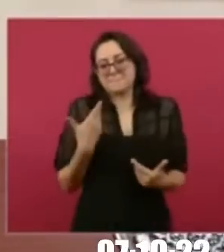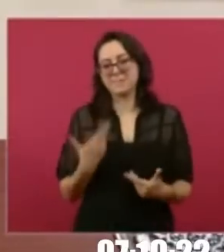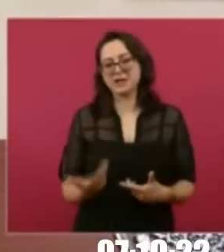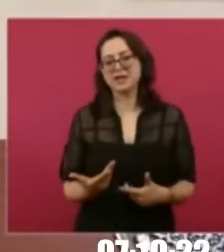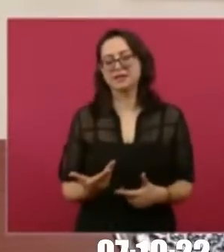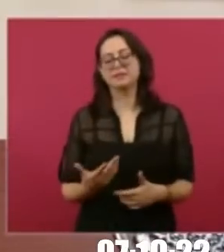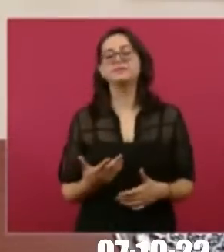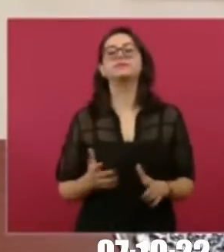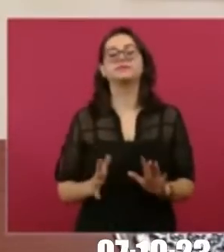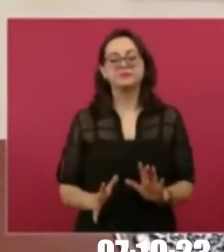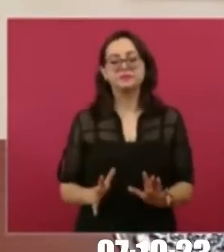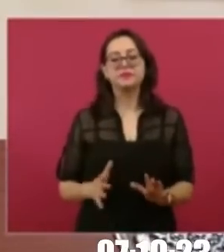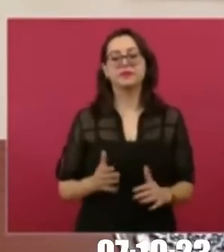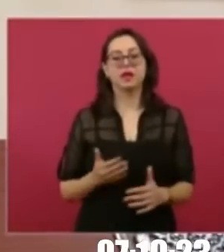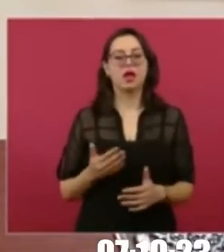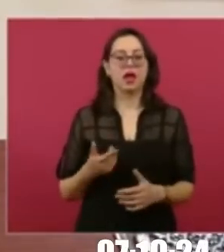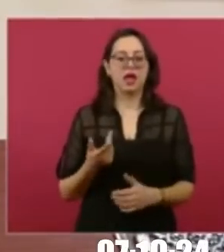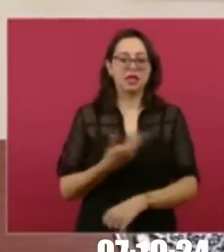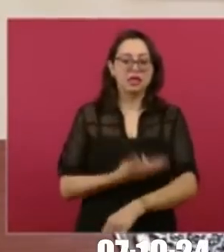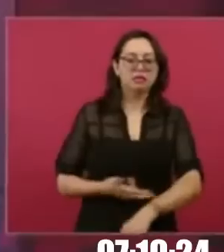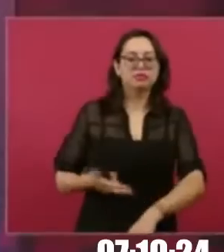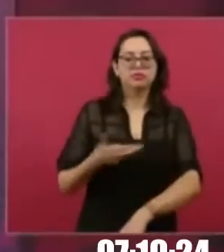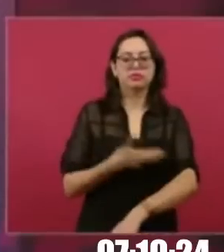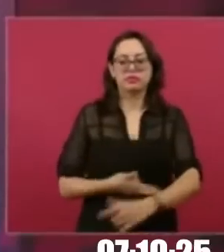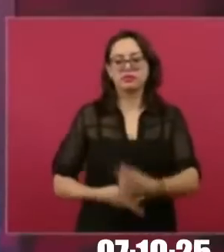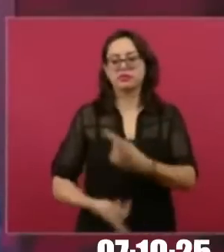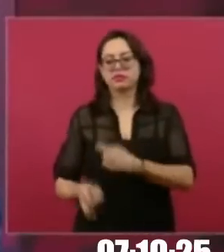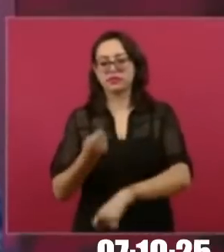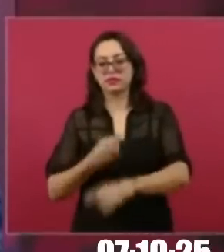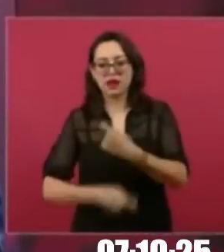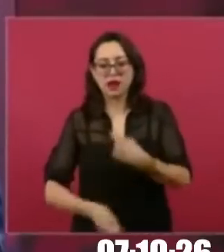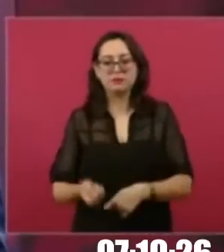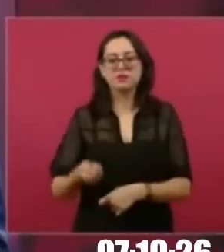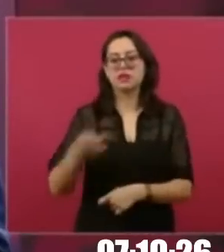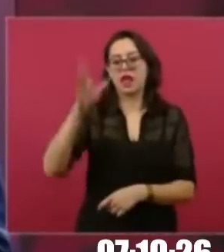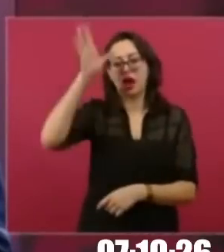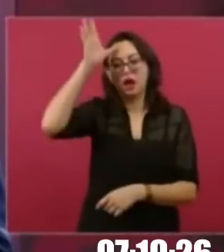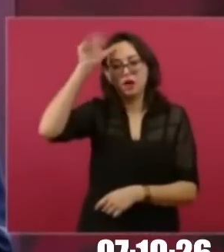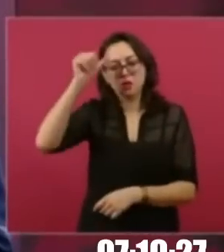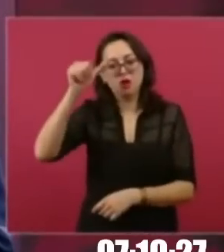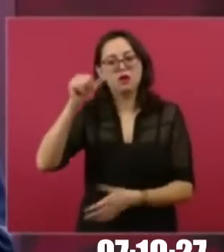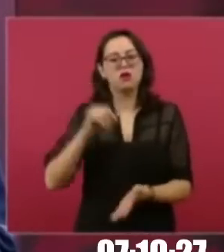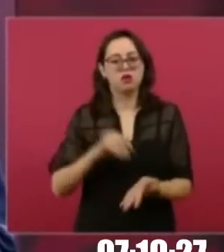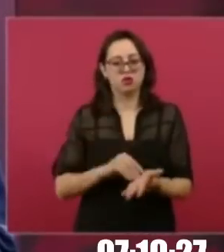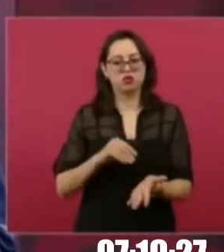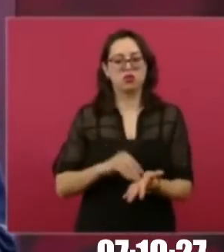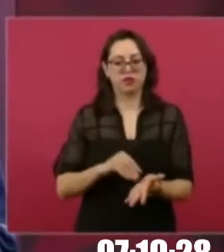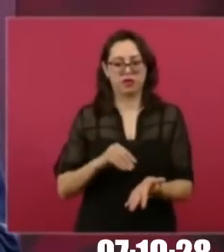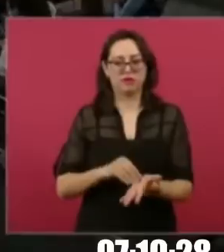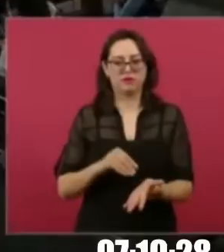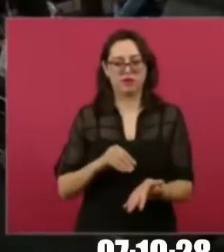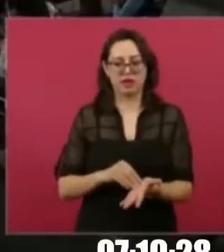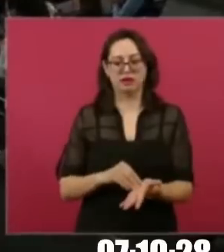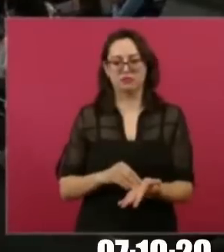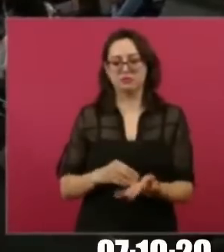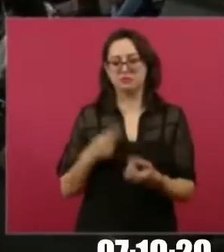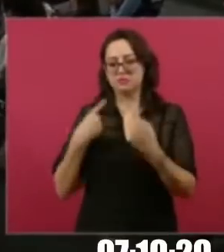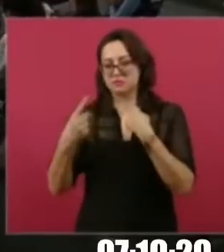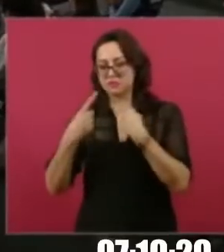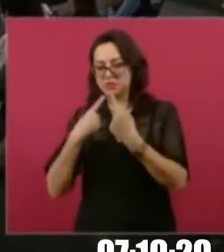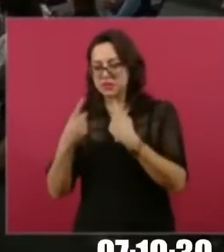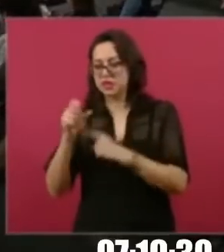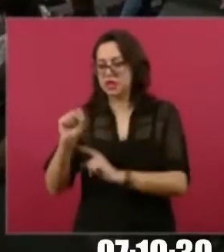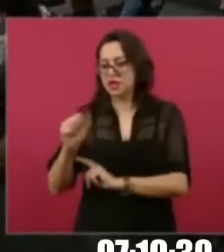haciéndose Los acuerdos específicos con la Secretaría de Hacienda